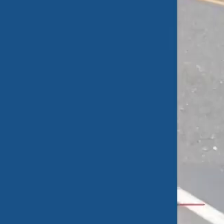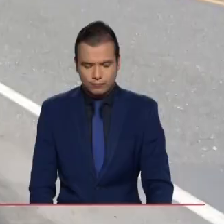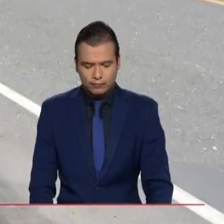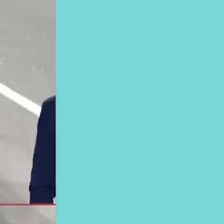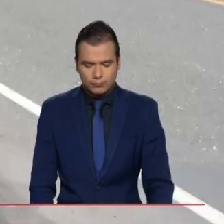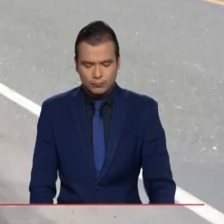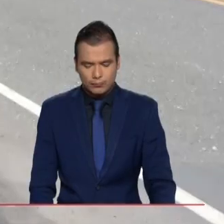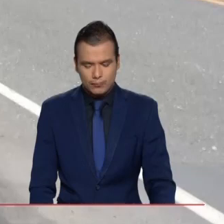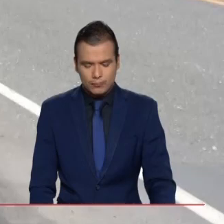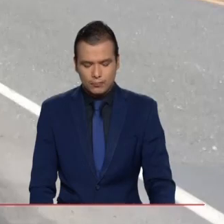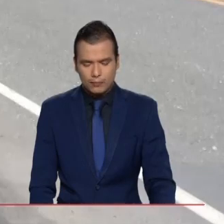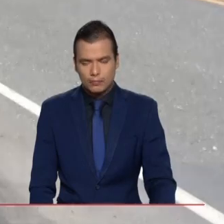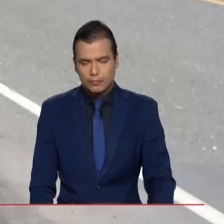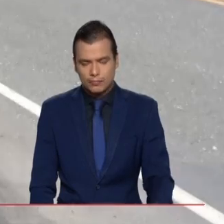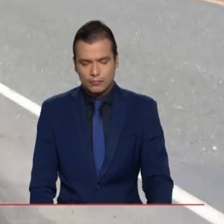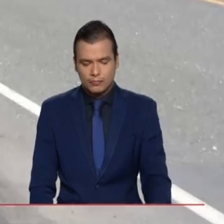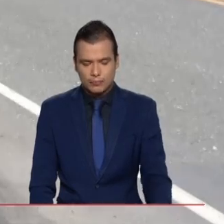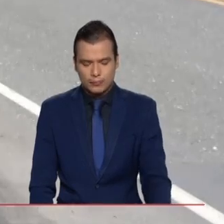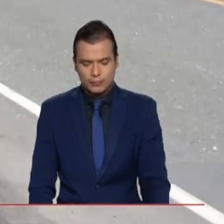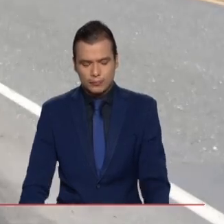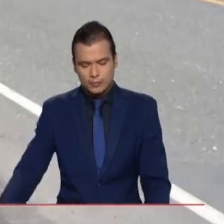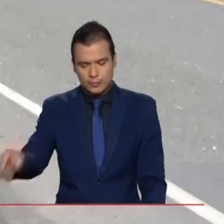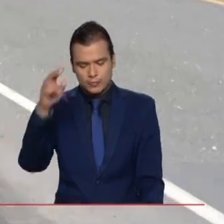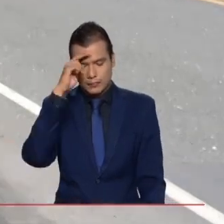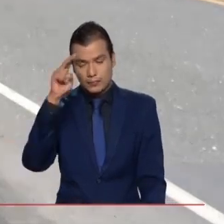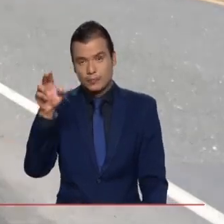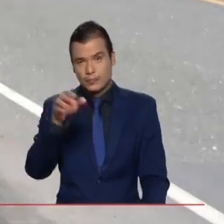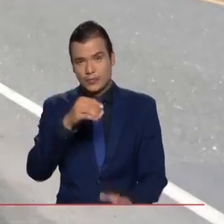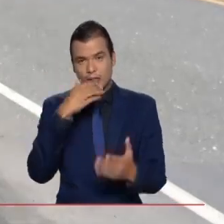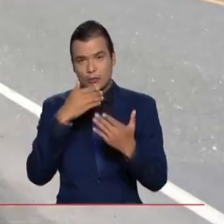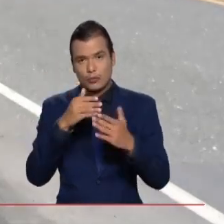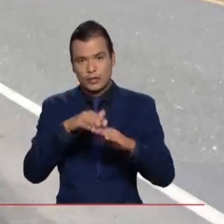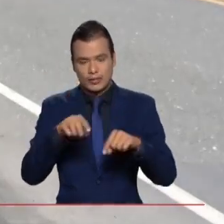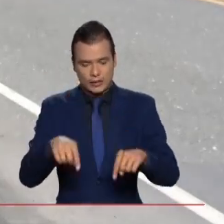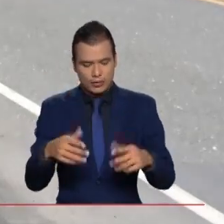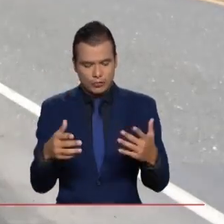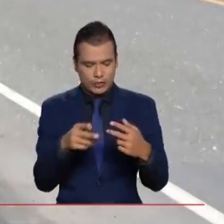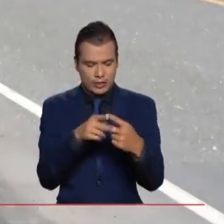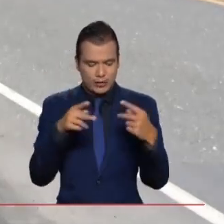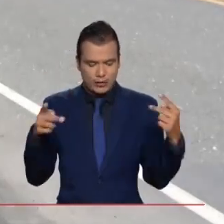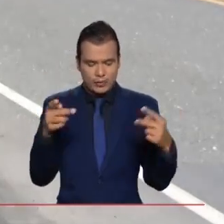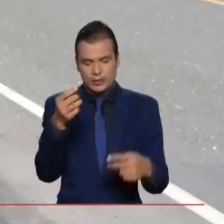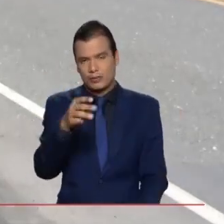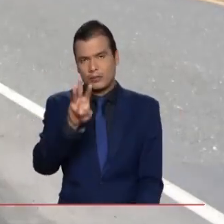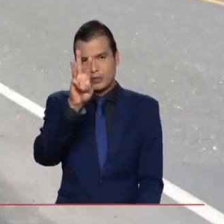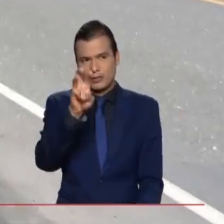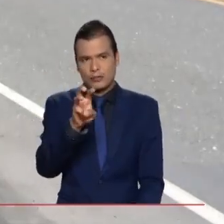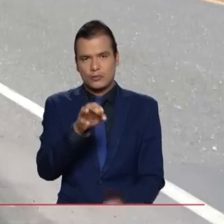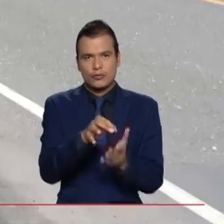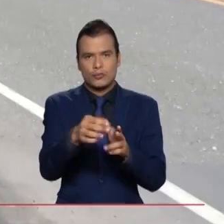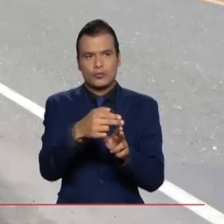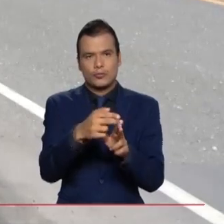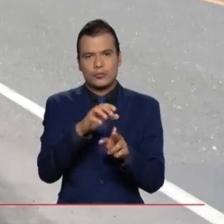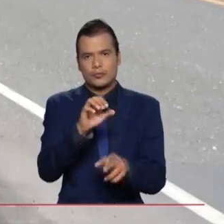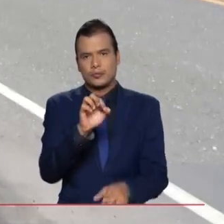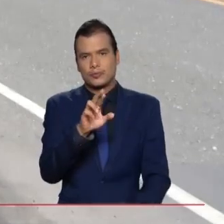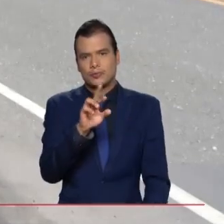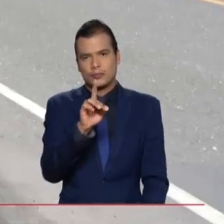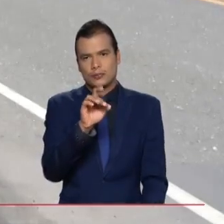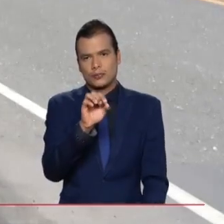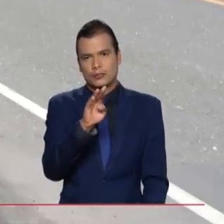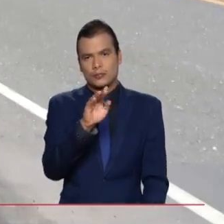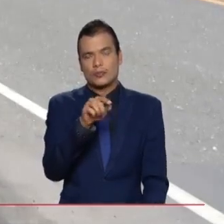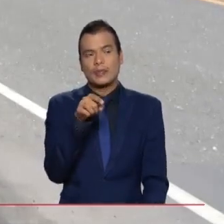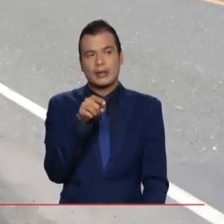Hola, ¿cómo están? Tengan ustedes buena tarde. Me encuentro exactamente en el kilómetro 18 a la altura del corregimiento de Córdoba. Lo que se